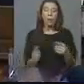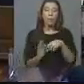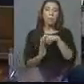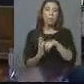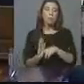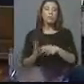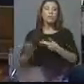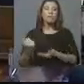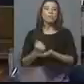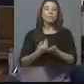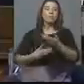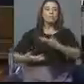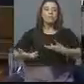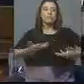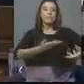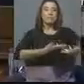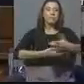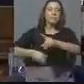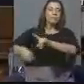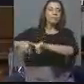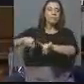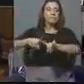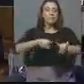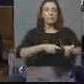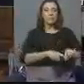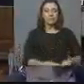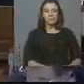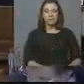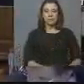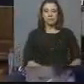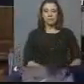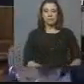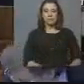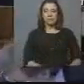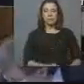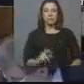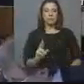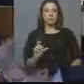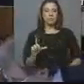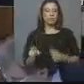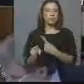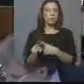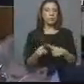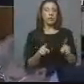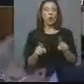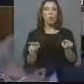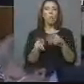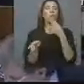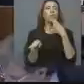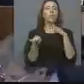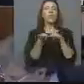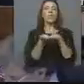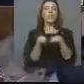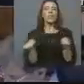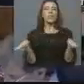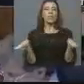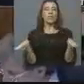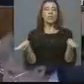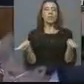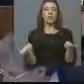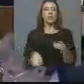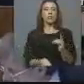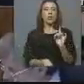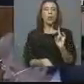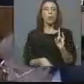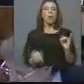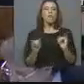proyectos colaborativos, amplios, diversos, con roles muy distintos, no estandarizados como acá se pretende, con un solo